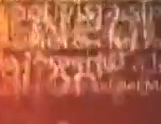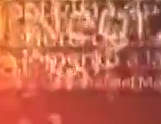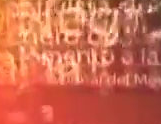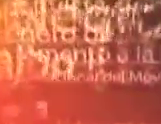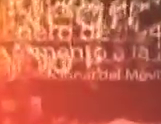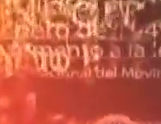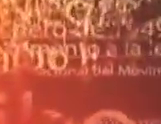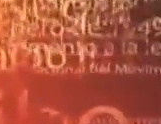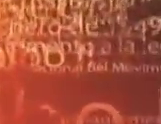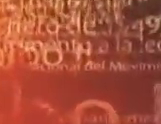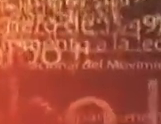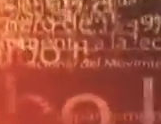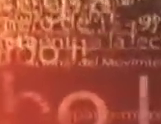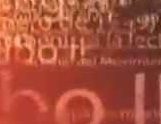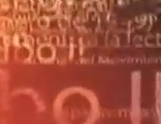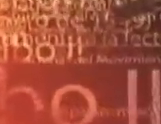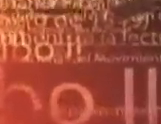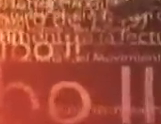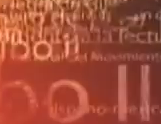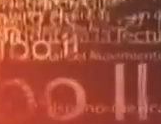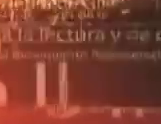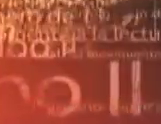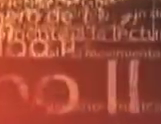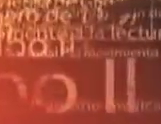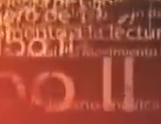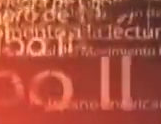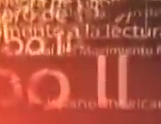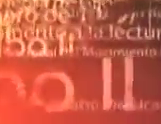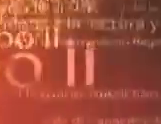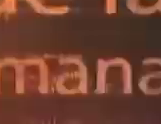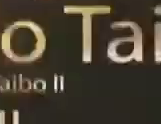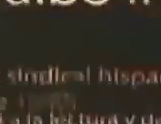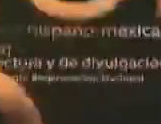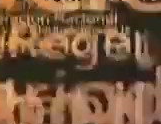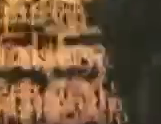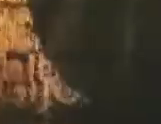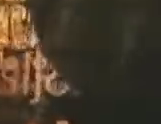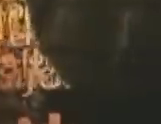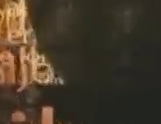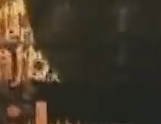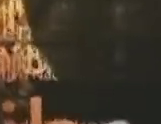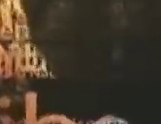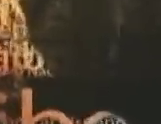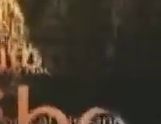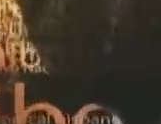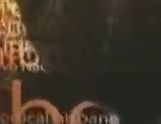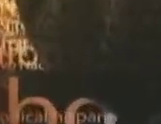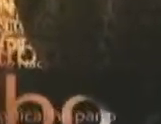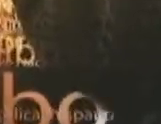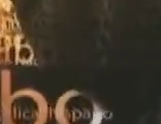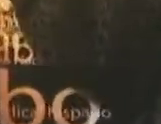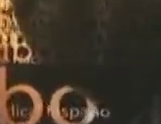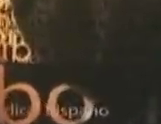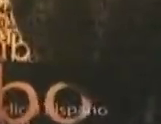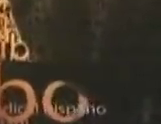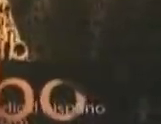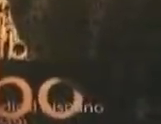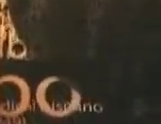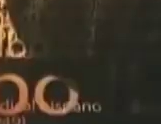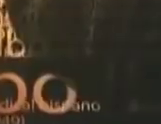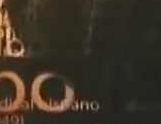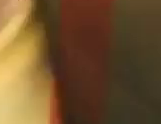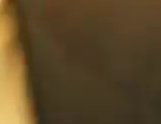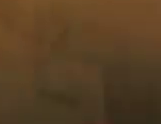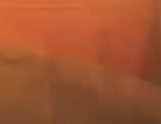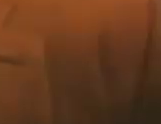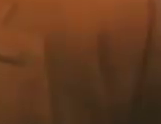calor, ni sed, ni hambre, ni lluvia, ni aire, ni enfermedad, ni familia. Nada podrá atemorizarte,